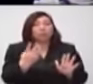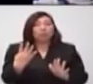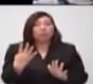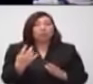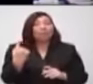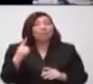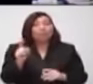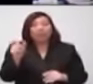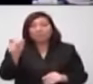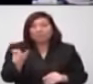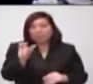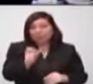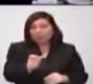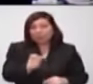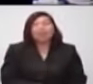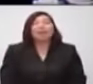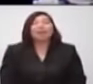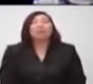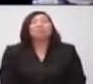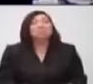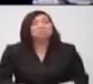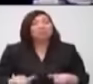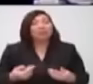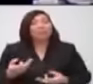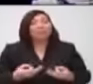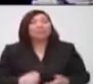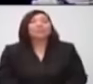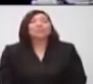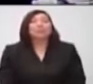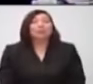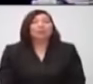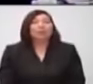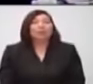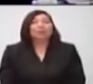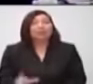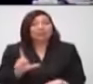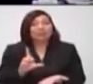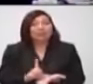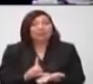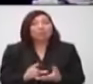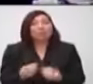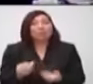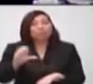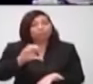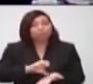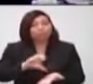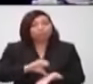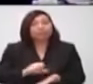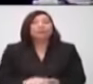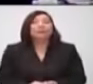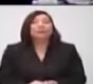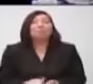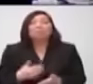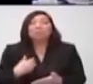soles por habitante. Si comparamos el presupuesto de la ciudad de Lima como ciudad capital y